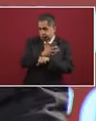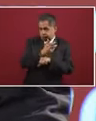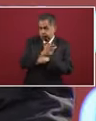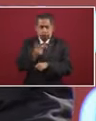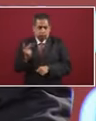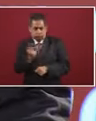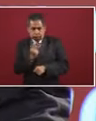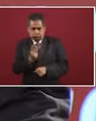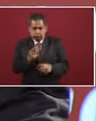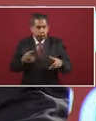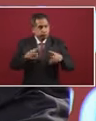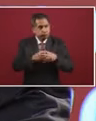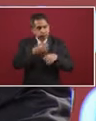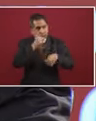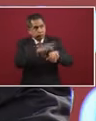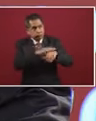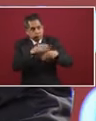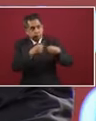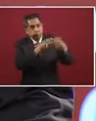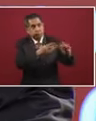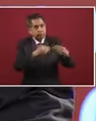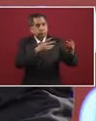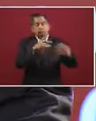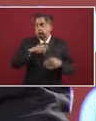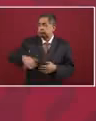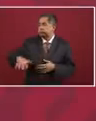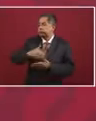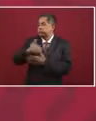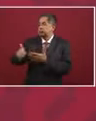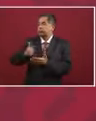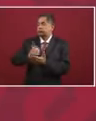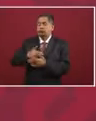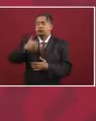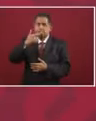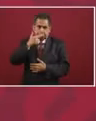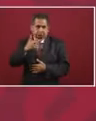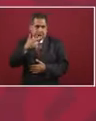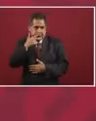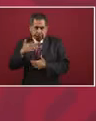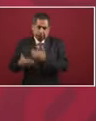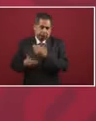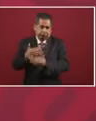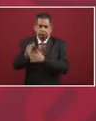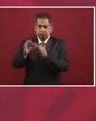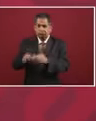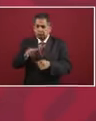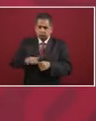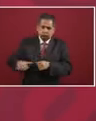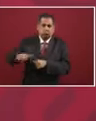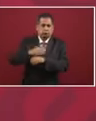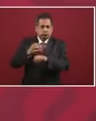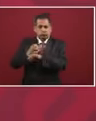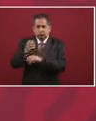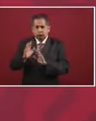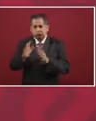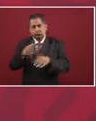la evolución que tienen ciudades, regiones o estados. Estamos avanzando en esa